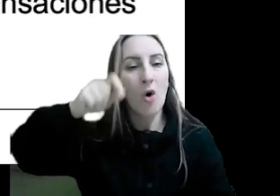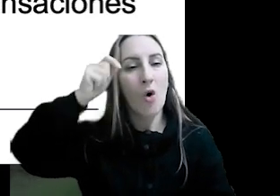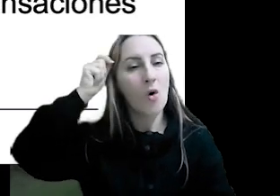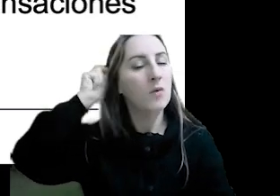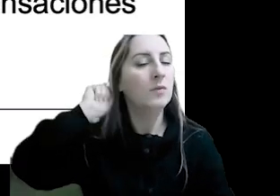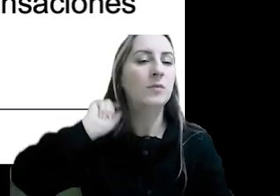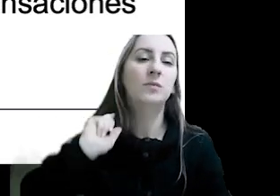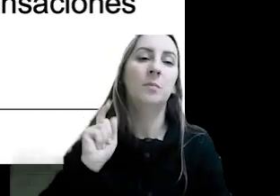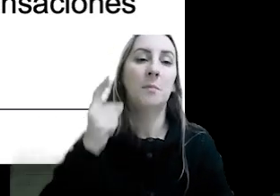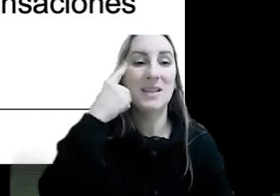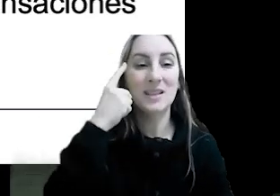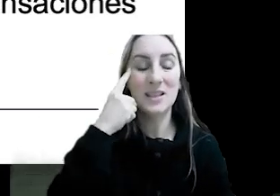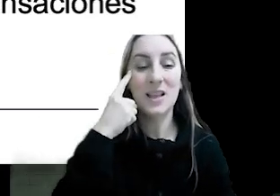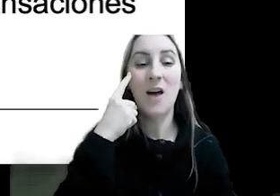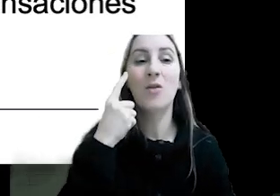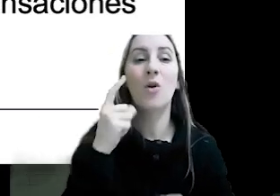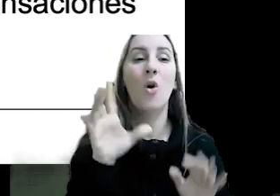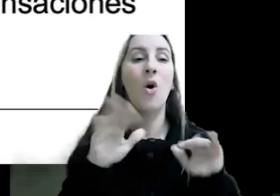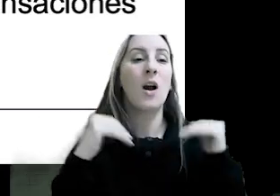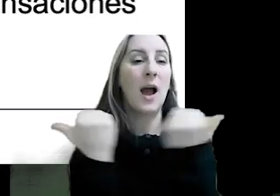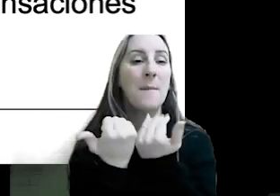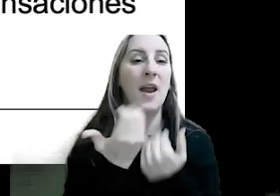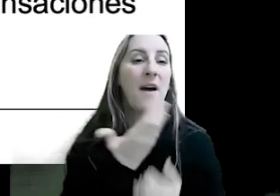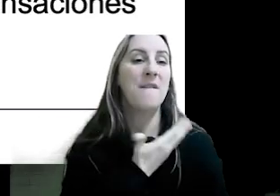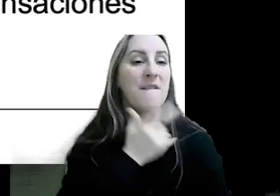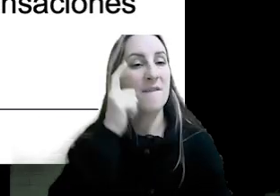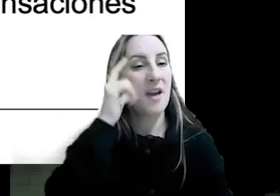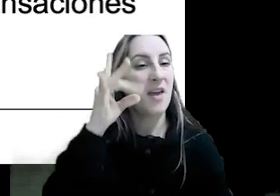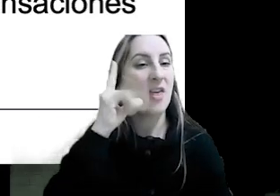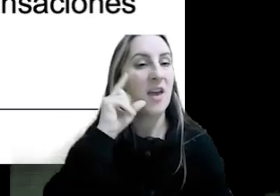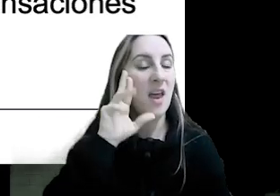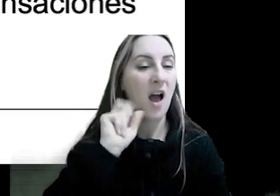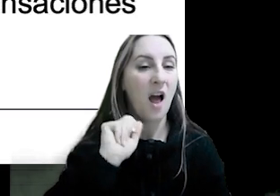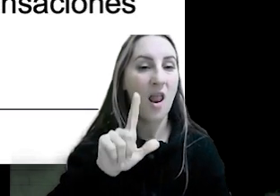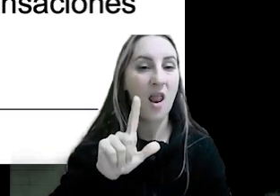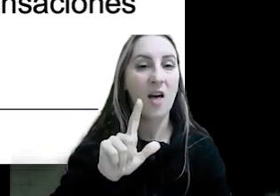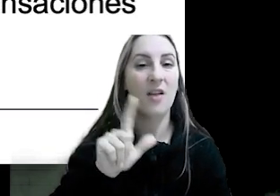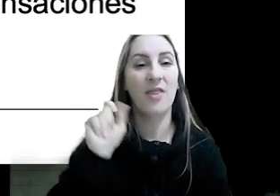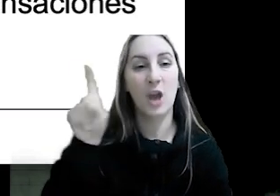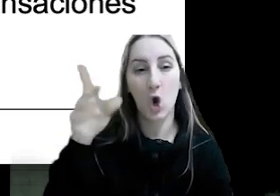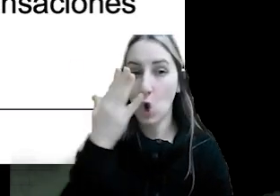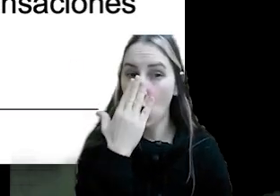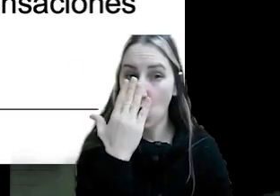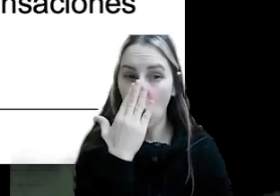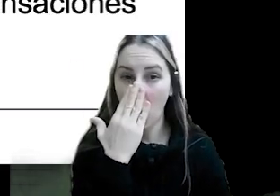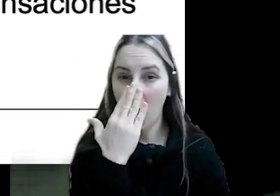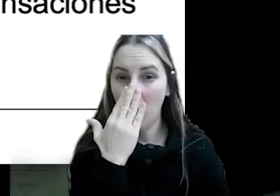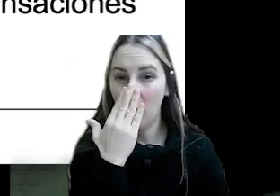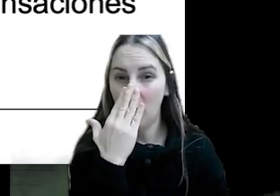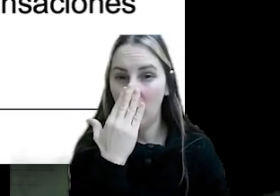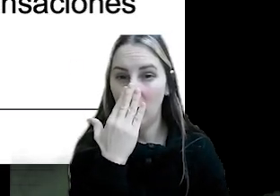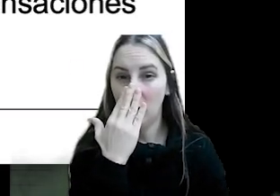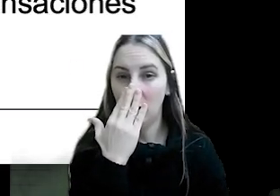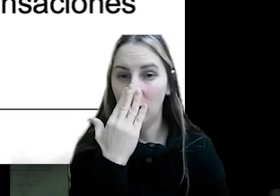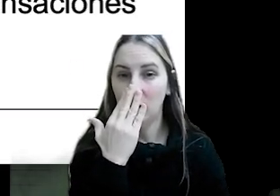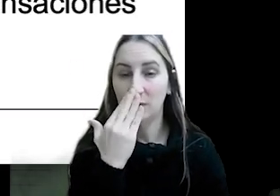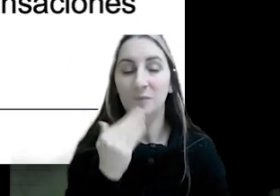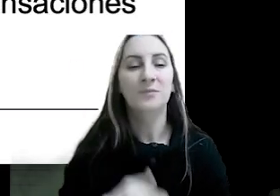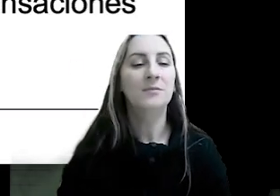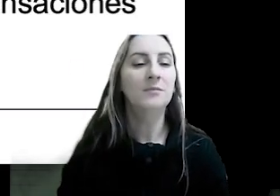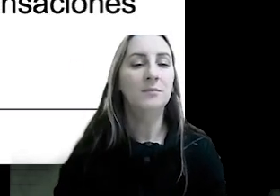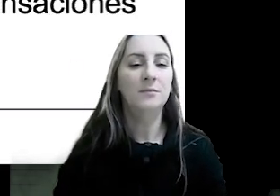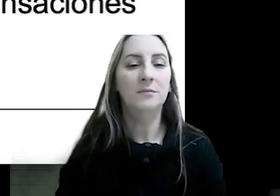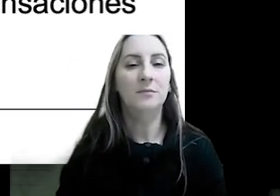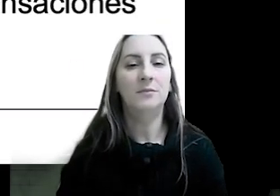criterio de la Cámara Federal, de la Cámara de Córdoba que mencioné del fallo anterior,